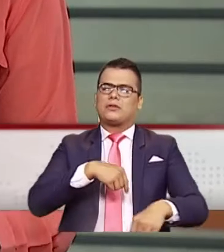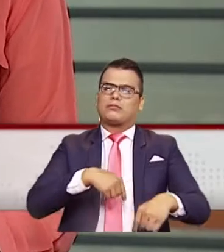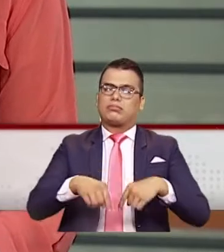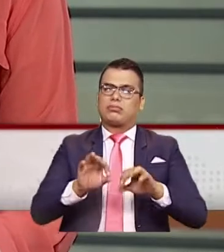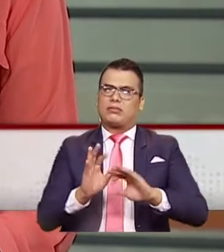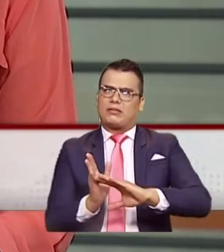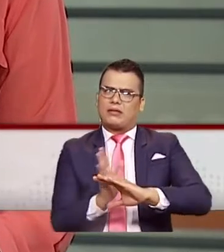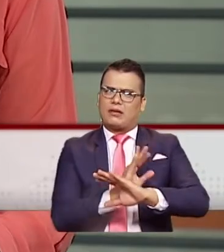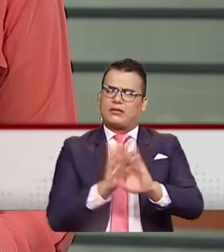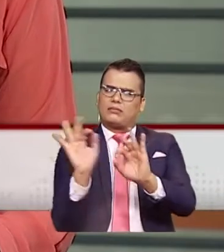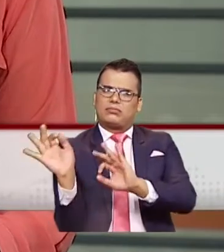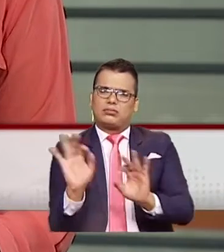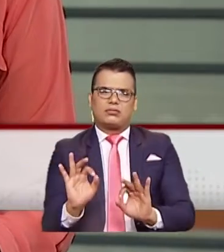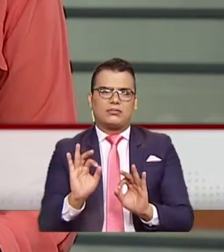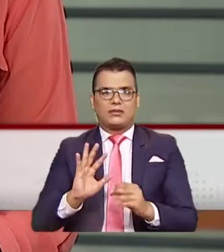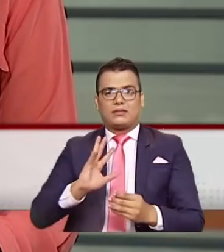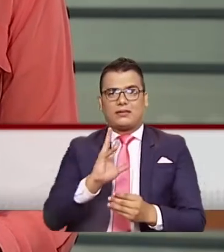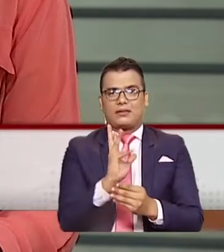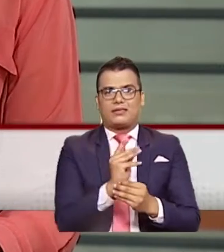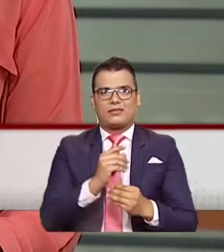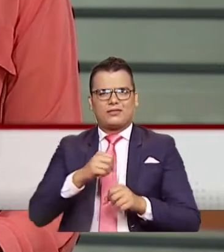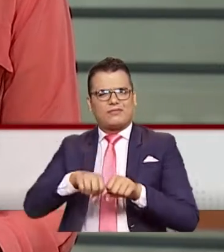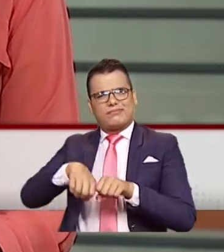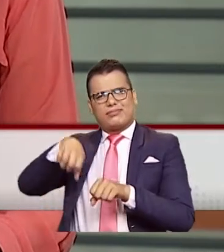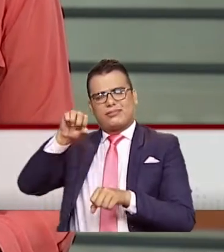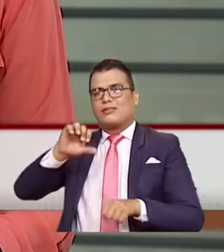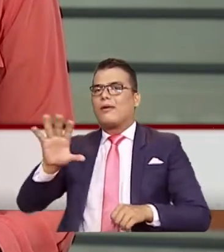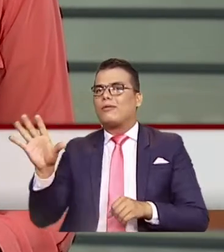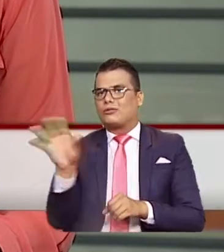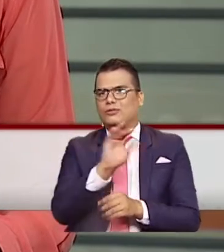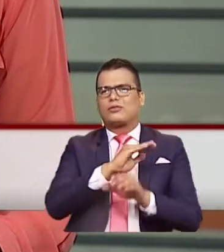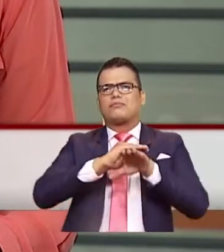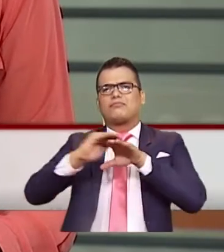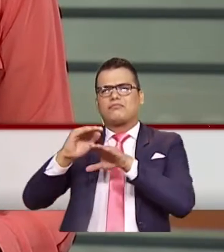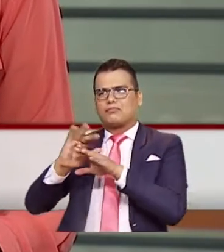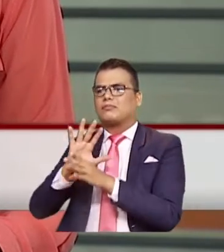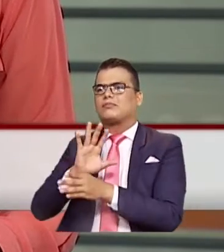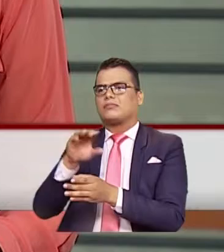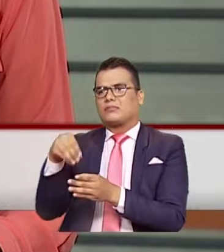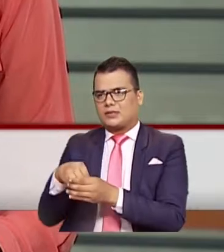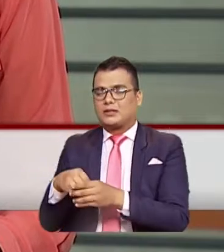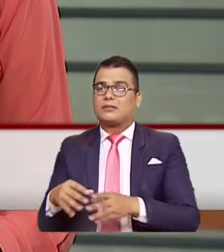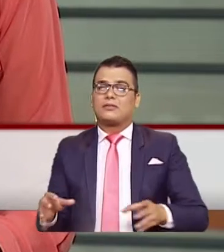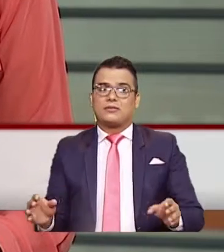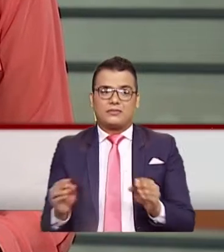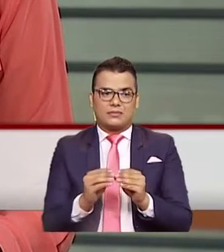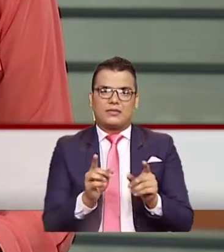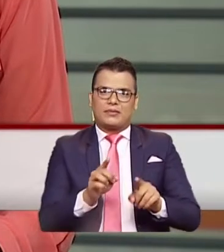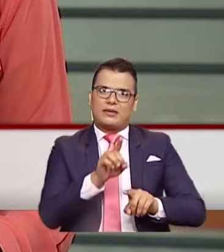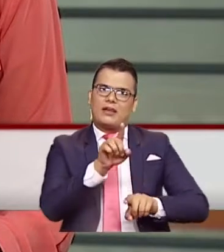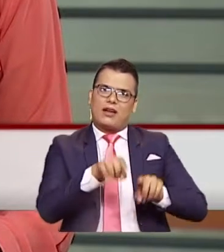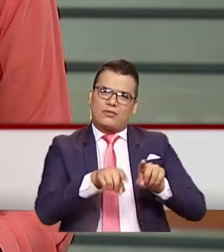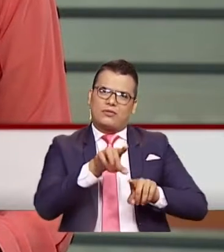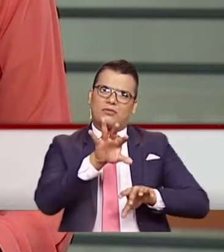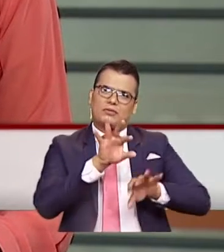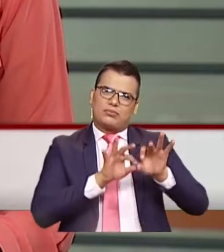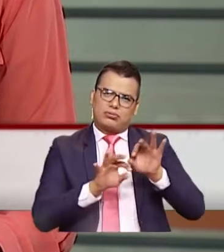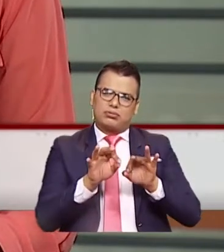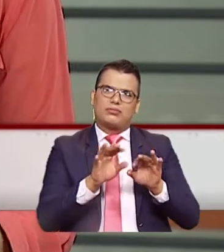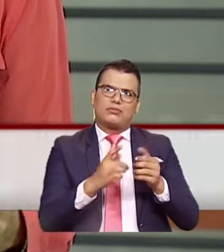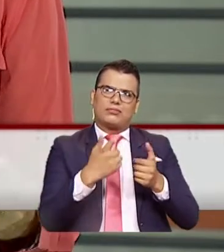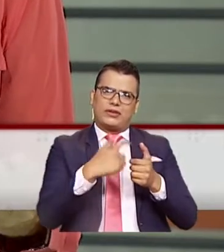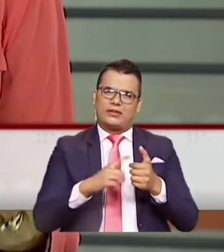artistas ganadores le llamamos un encuentro de ganadores van a estar también muchos de los artistas que hemos tenido durante estos años